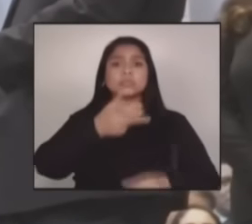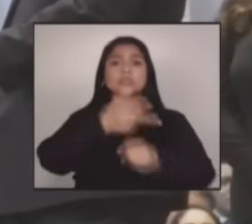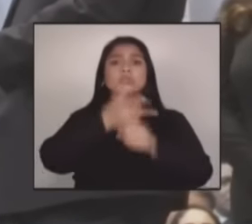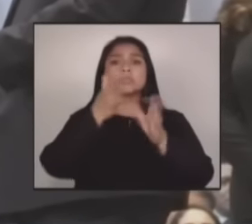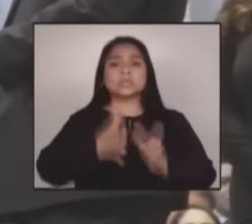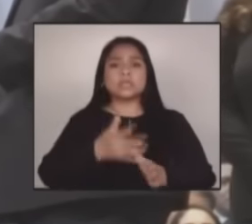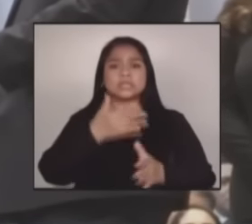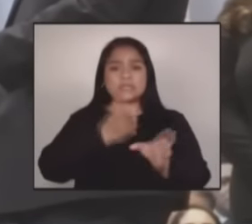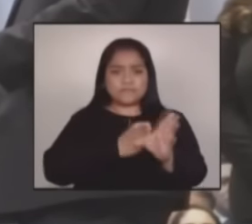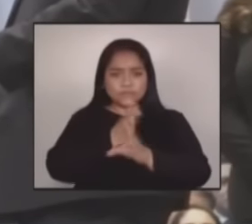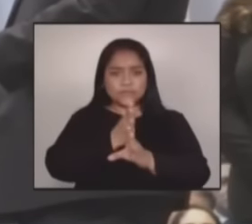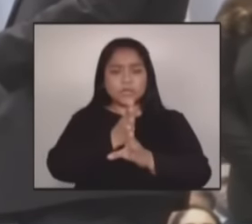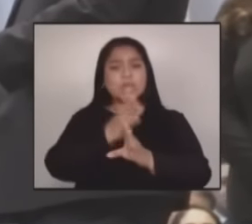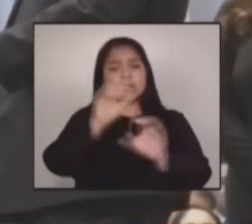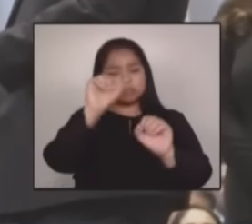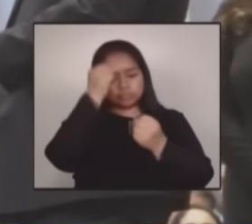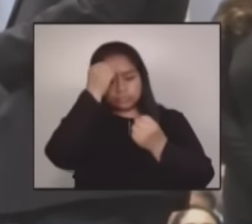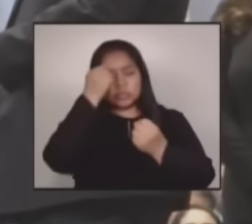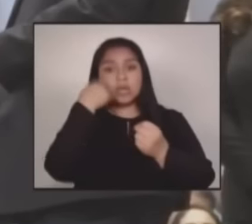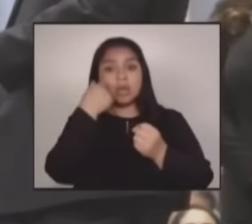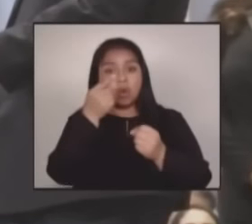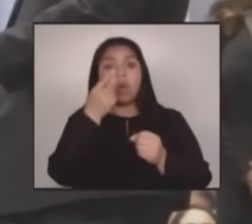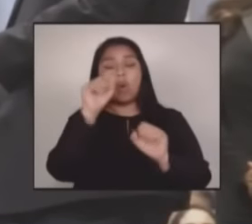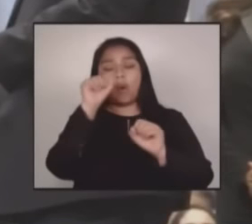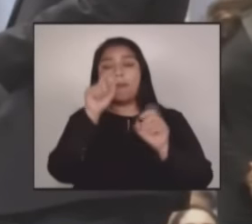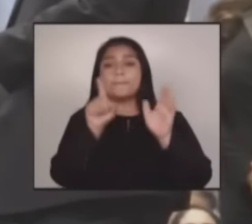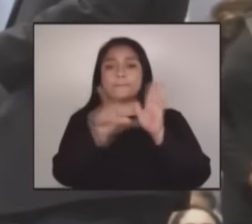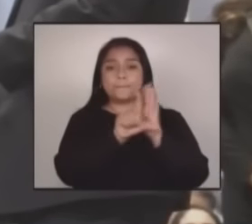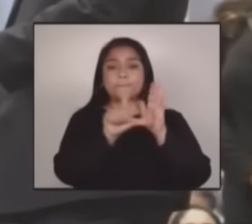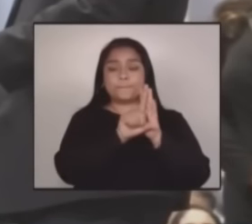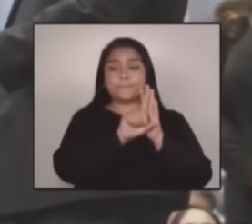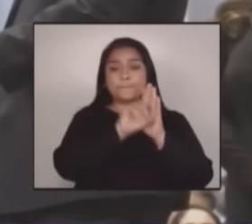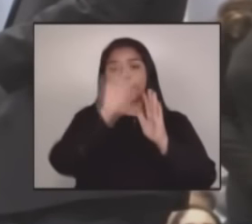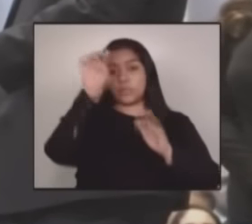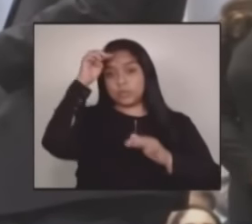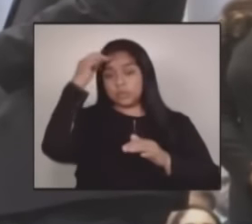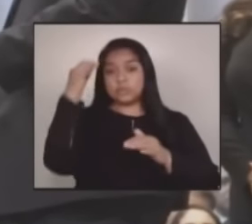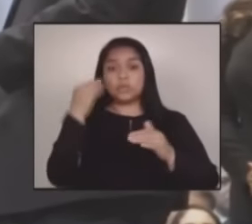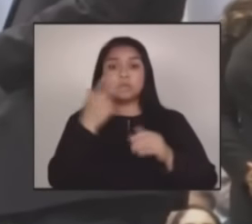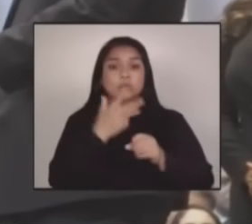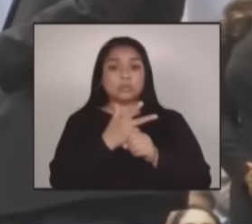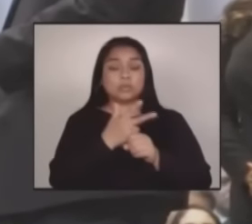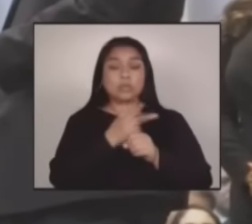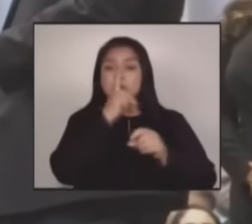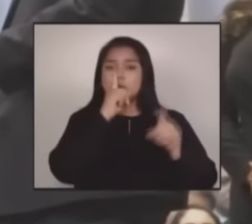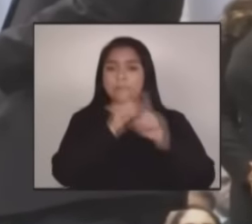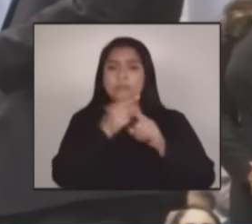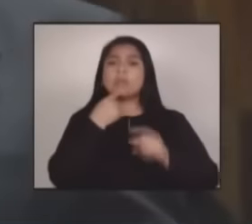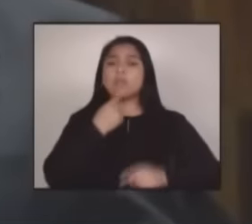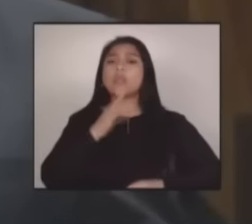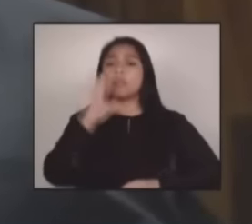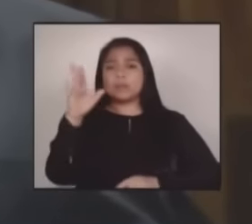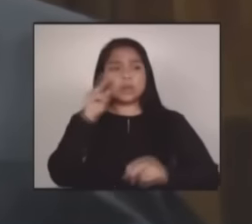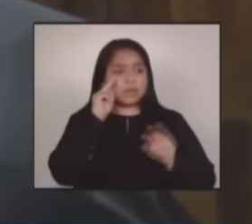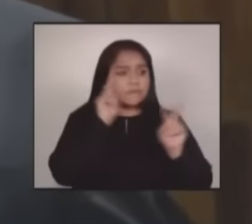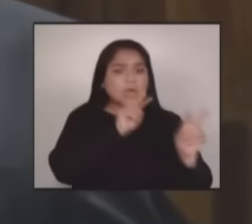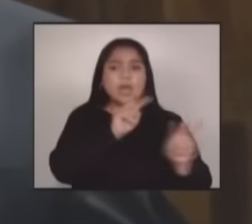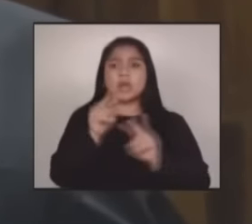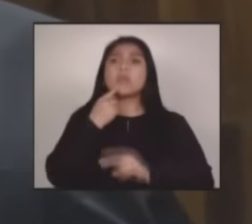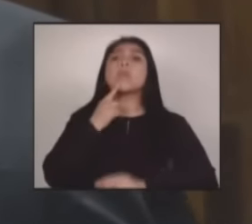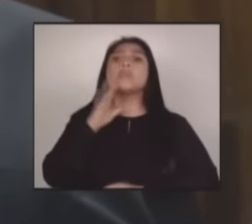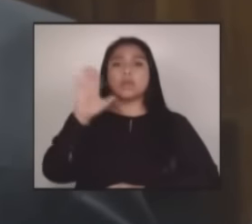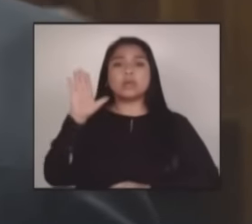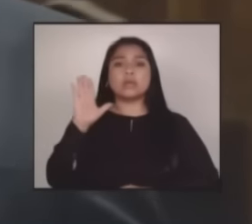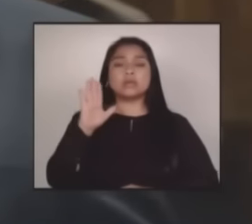cooptado por la corrupción y redes ilícitas. Creo que él mismo en su discurso ayer expresó que uno de los retos enormes va a ser